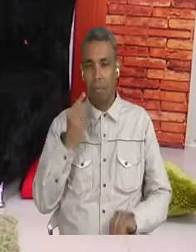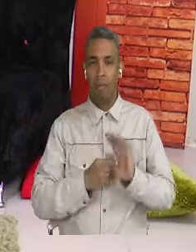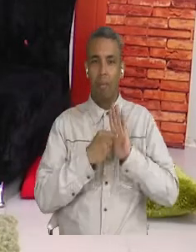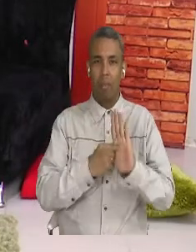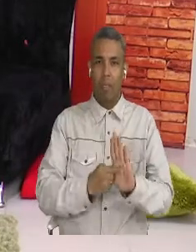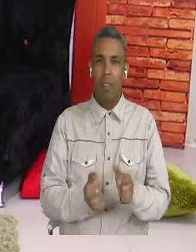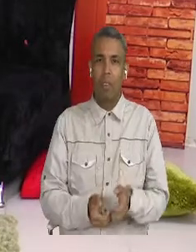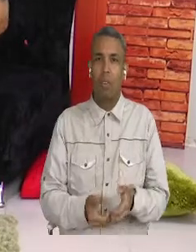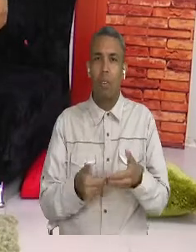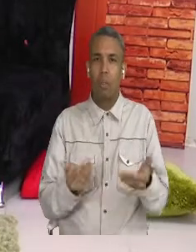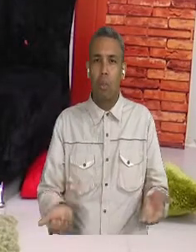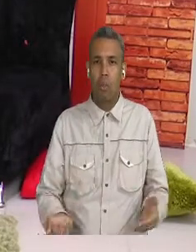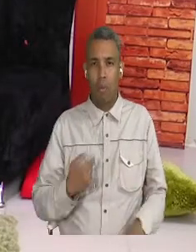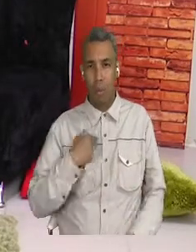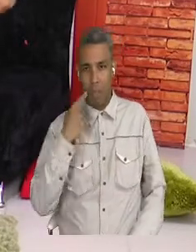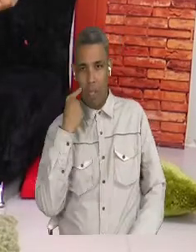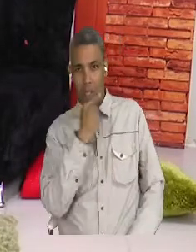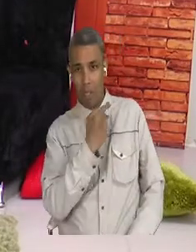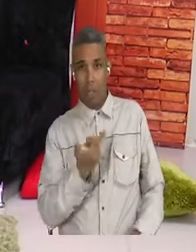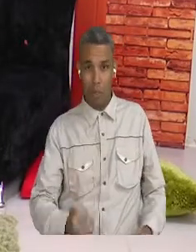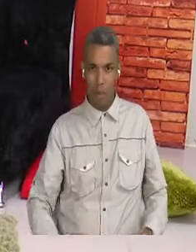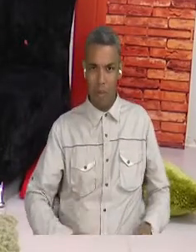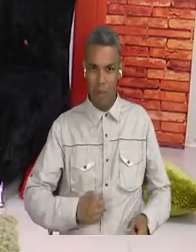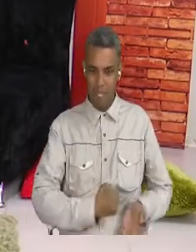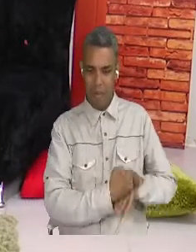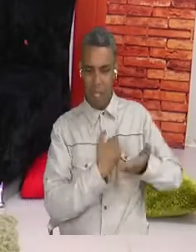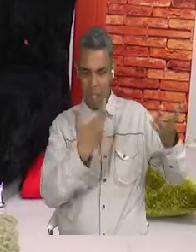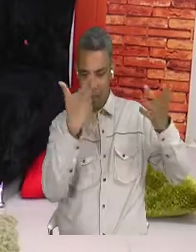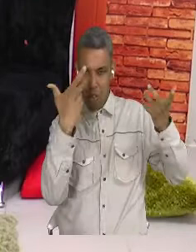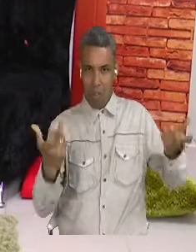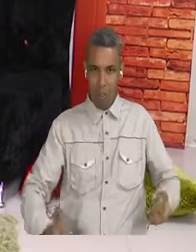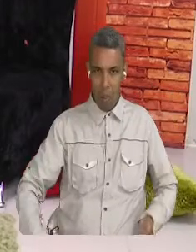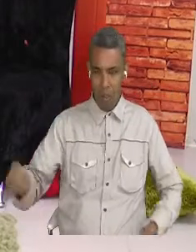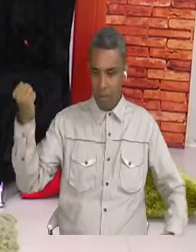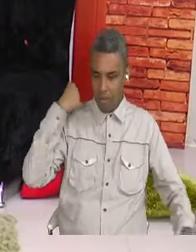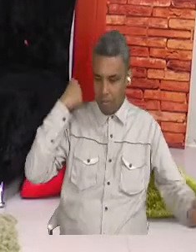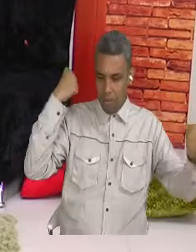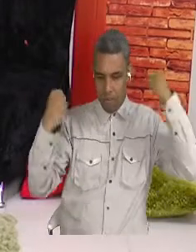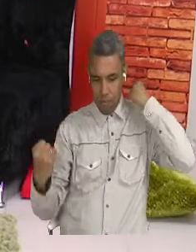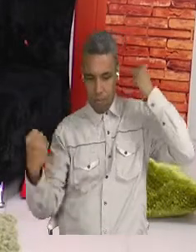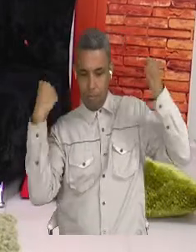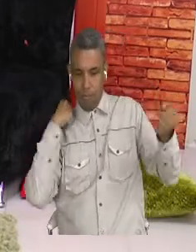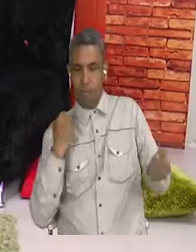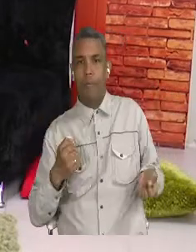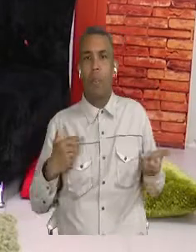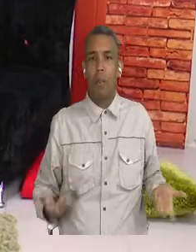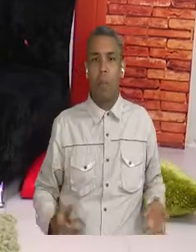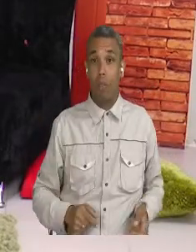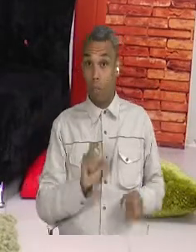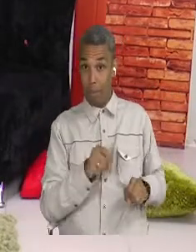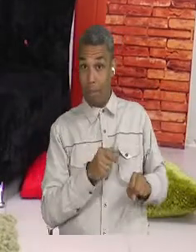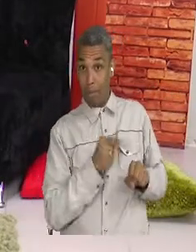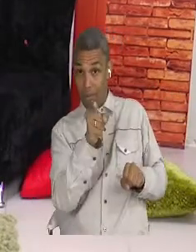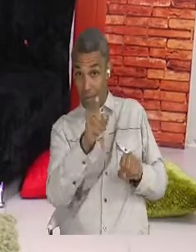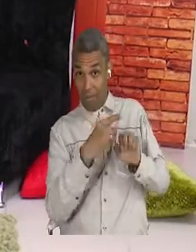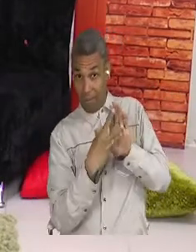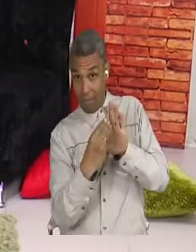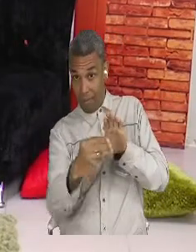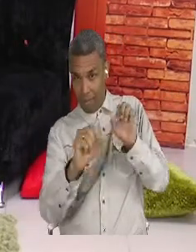es que este hombre lo hace sudar a uno en el gimnasio. Entonces dime, Andrés, ¿qué es lo que me vas a poner a hacer hoy? Bueno, ustedes lo pueden hacer en su casa también, ¿no?